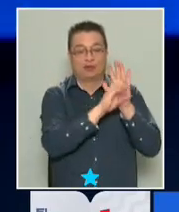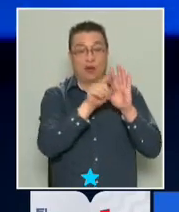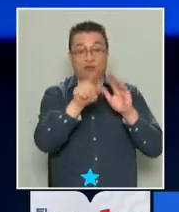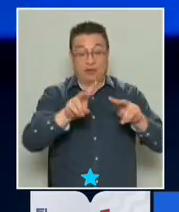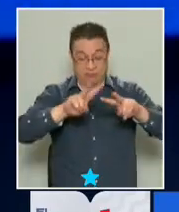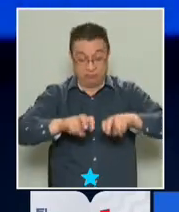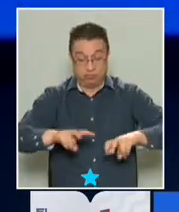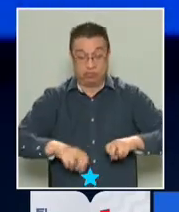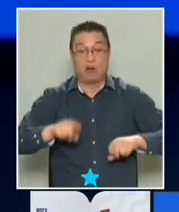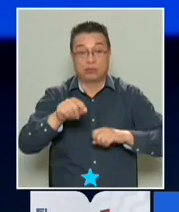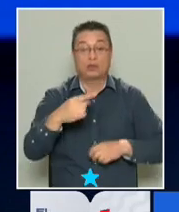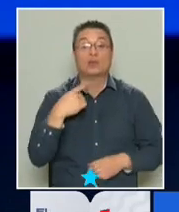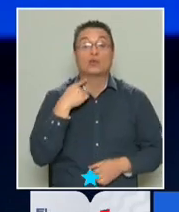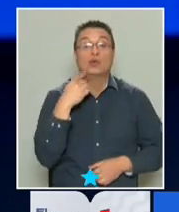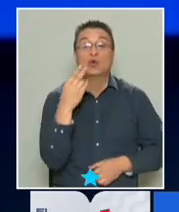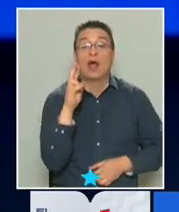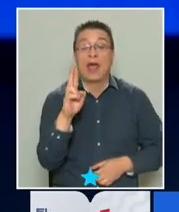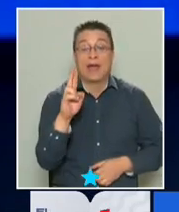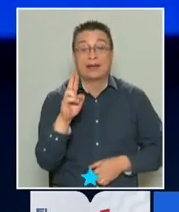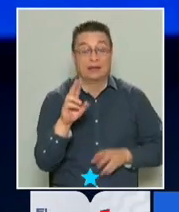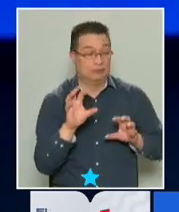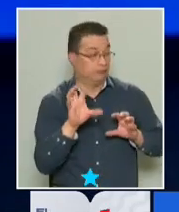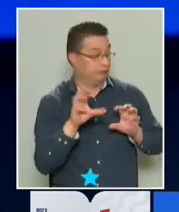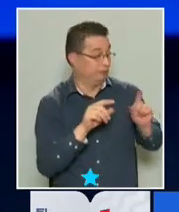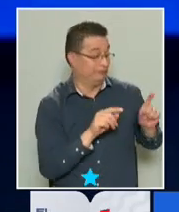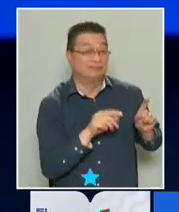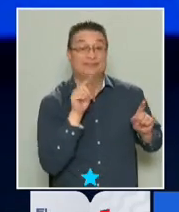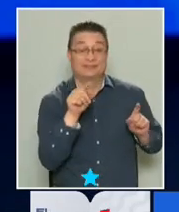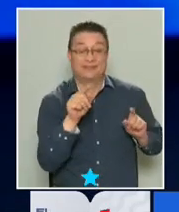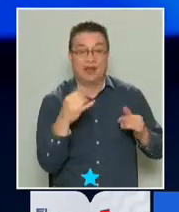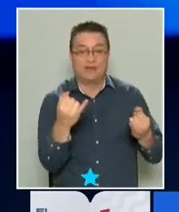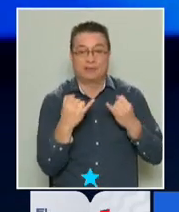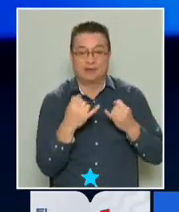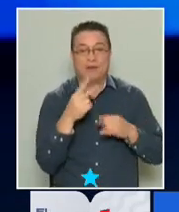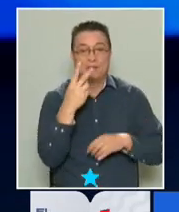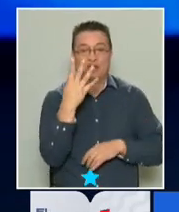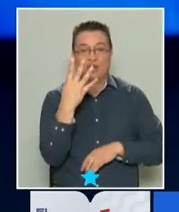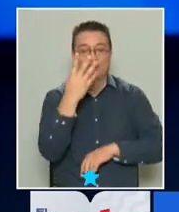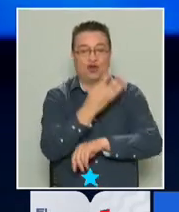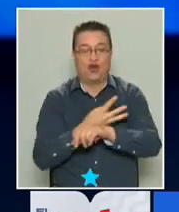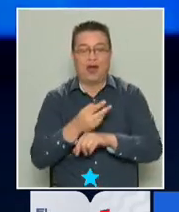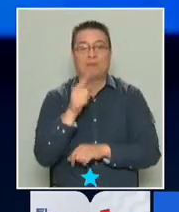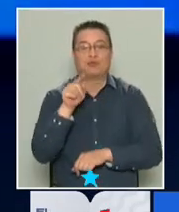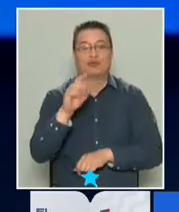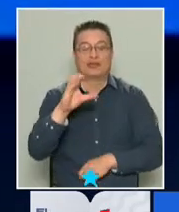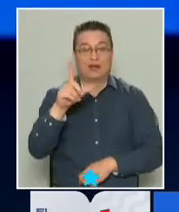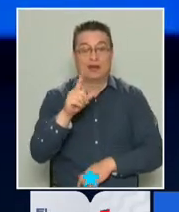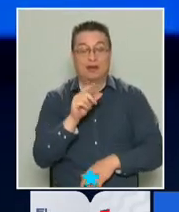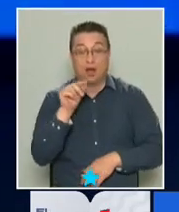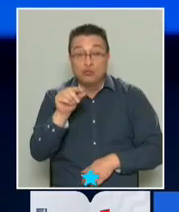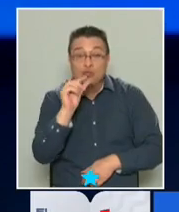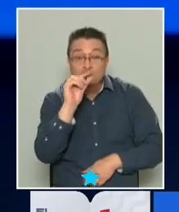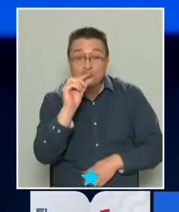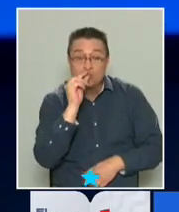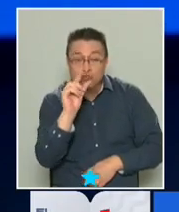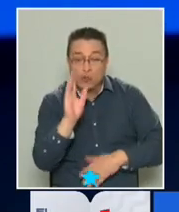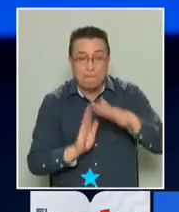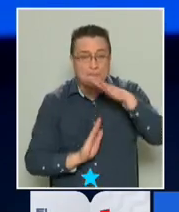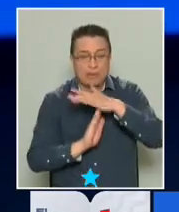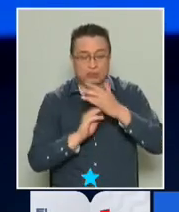revisar con el qr y toda la información en importante noticias 24 horas puntos se le hacemos una pequeña pausa